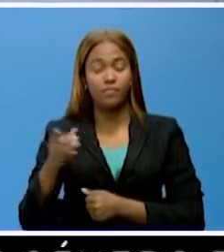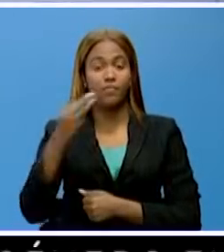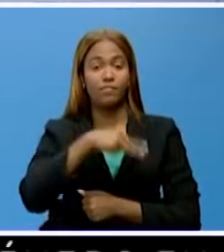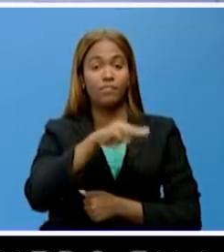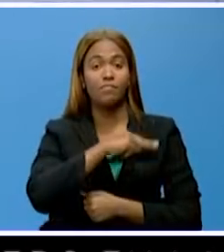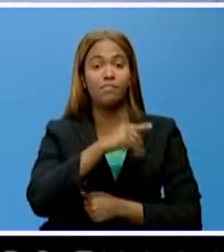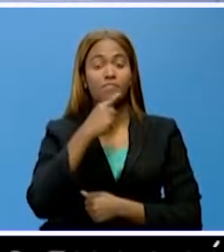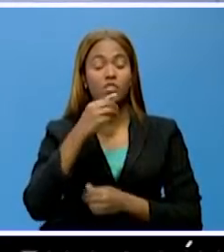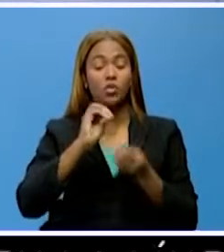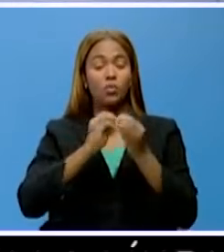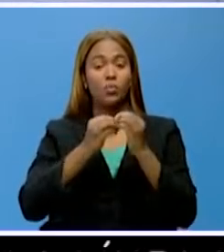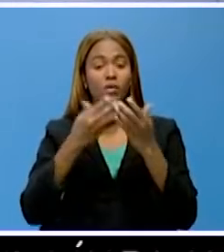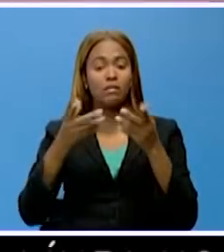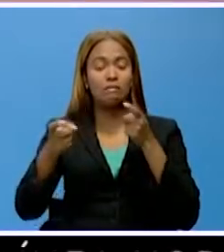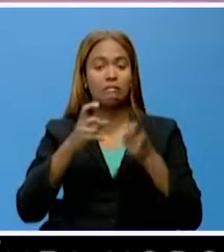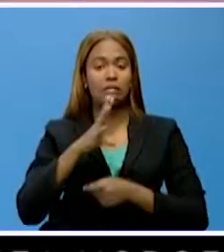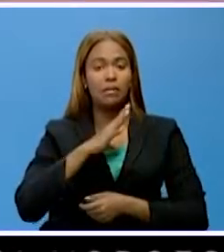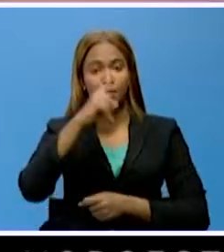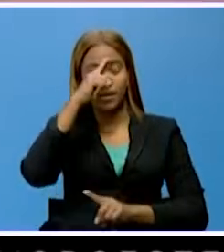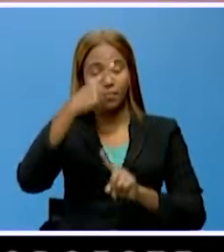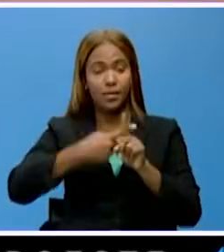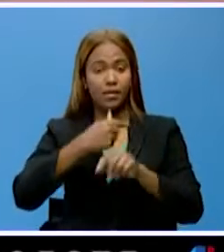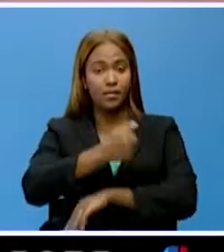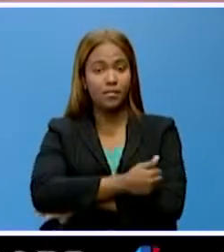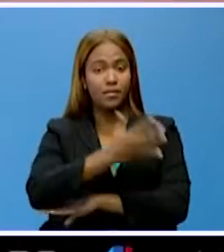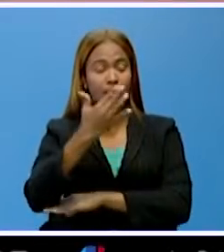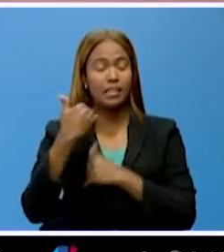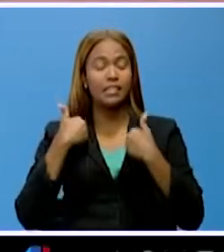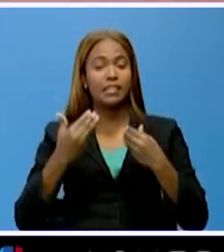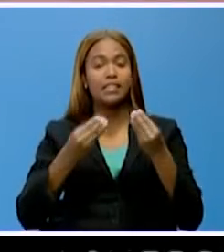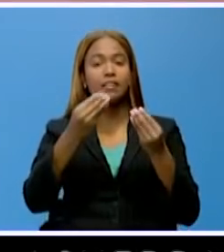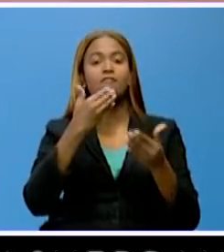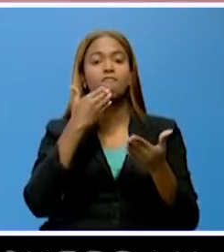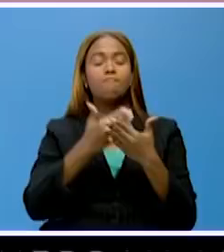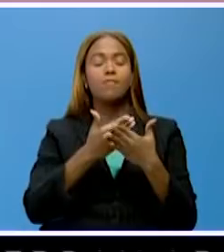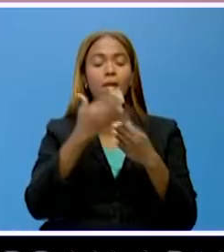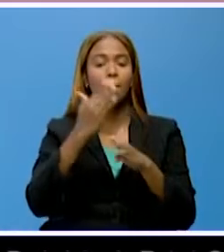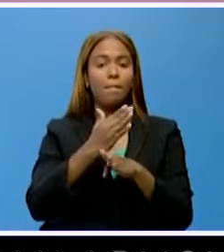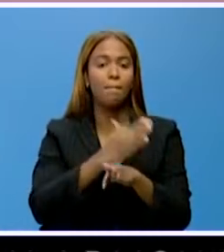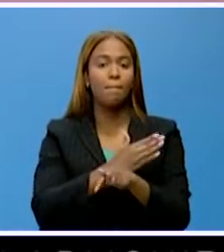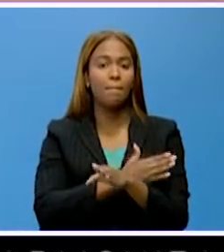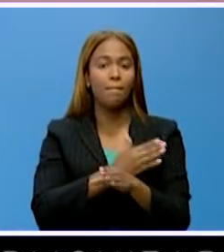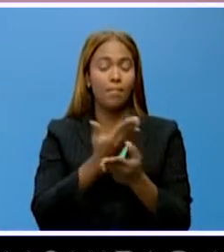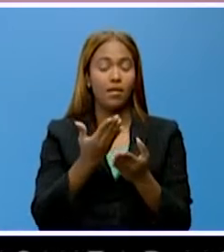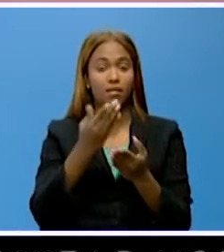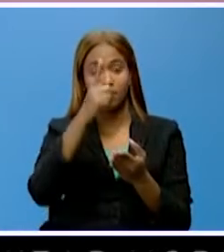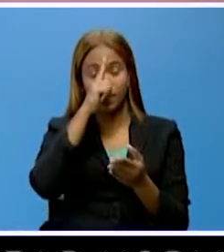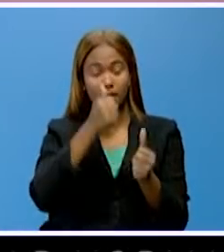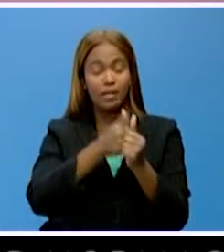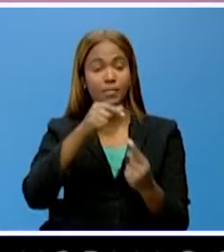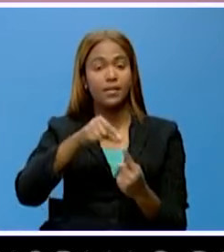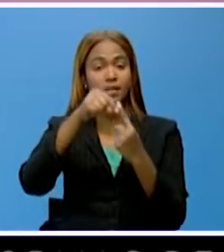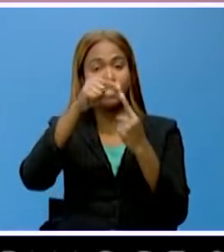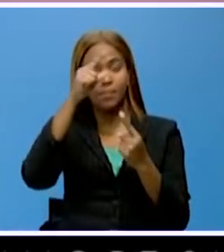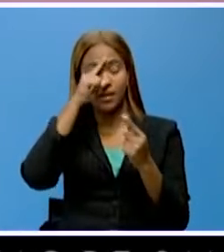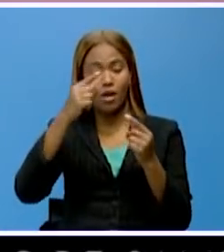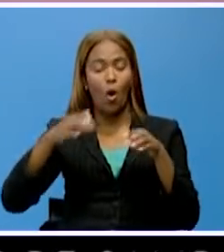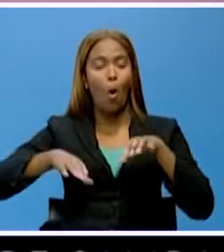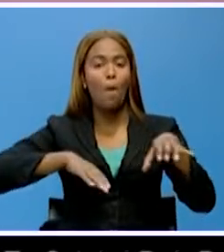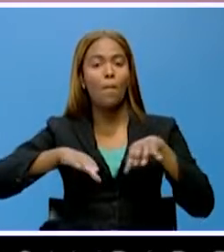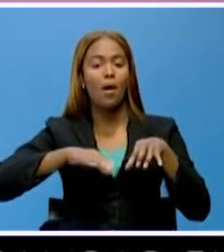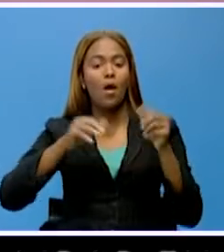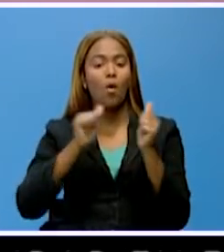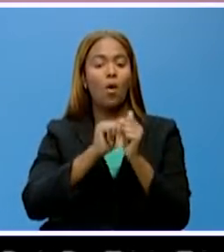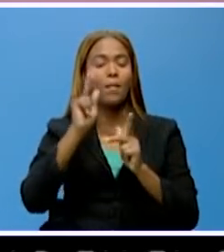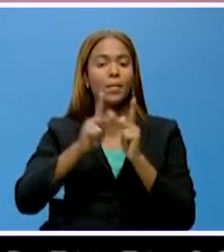destacó que los números que se manejan en el mes de marzo dan indicios de pronta recuperación, especialmente en el comportamiento con